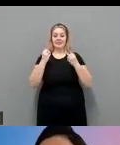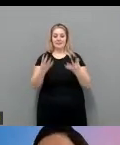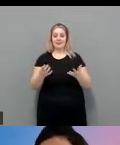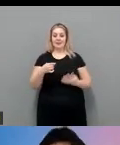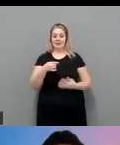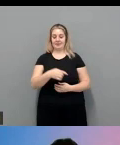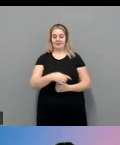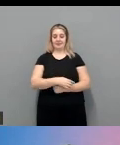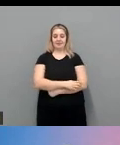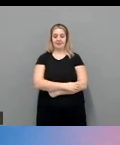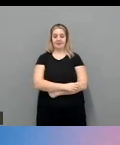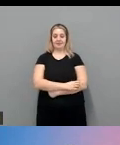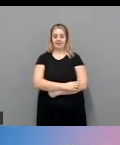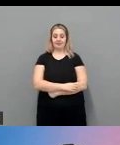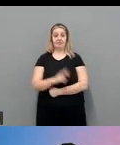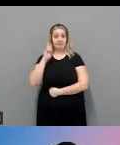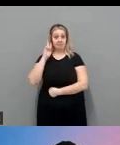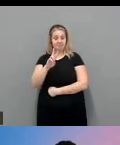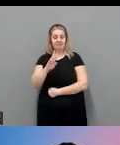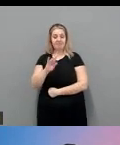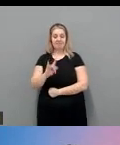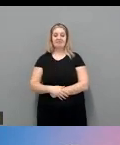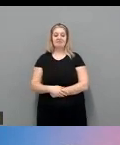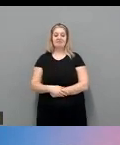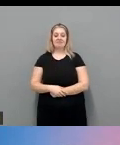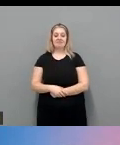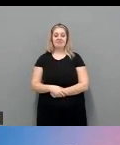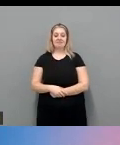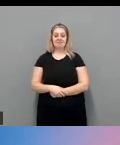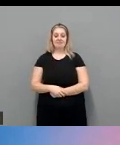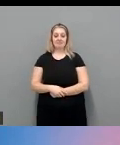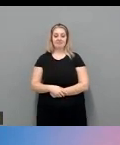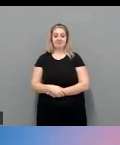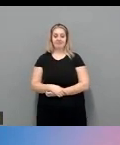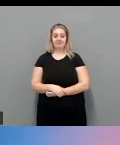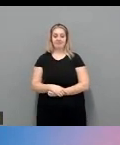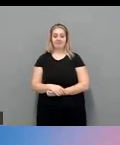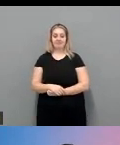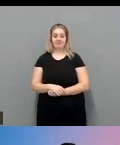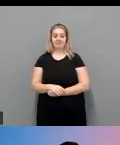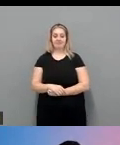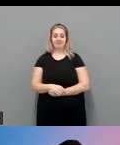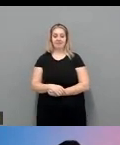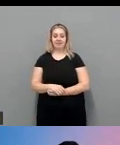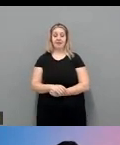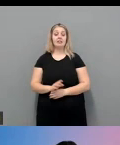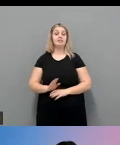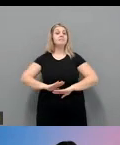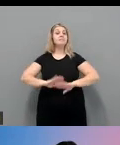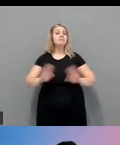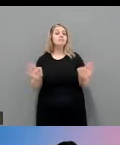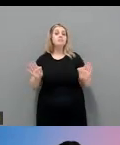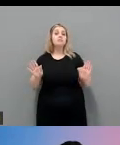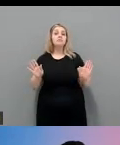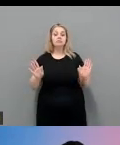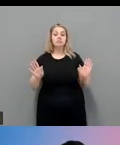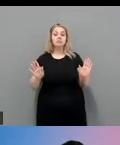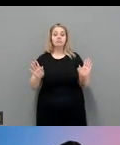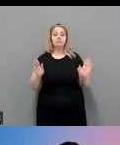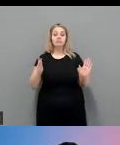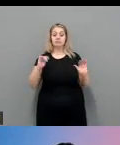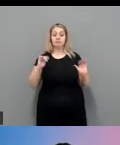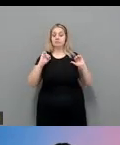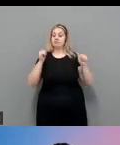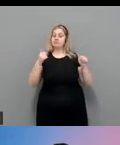aquí supongo que se ve y que todo está bien. Simplemente antes de comenzar